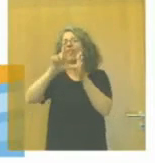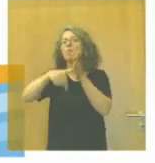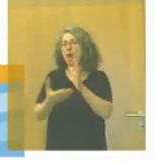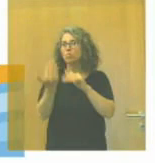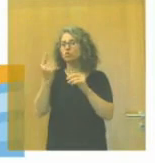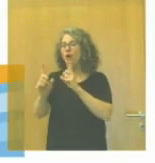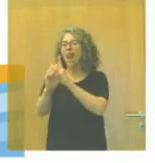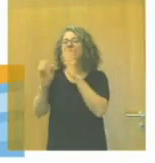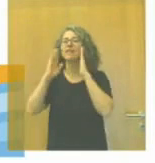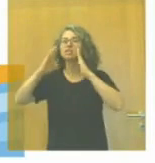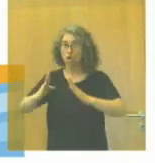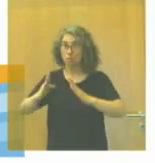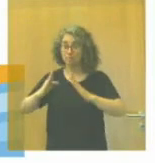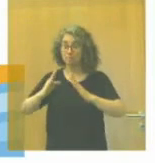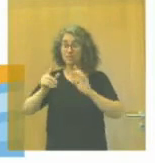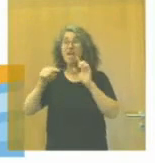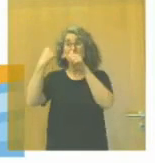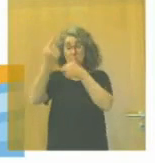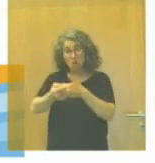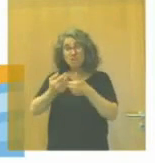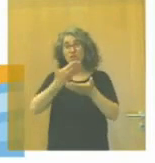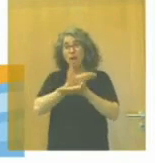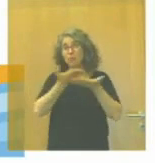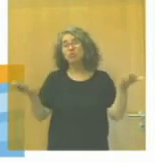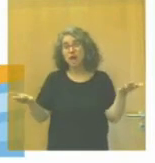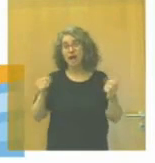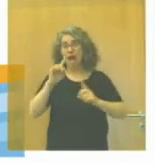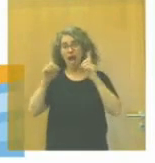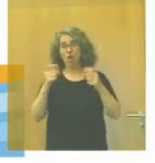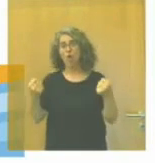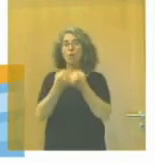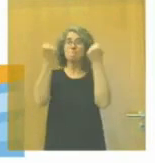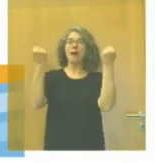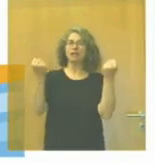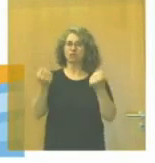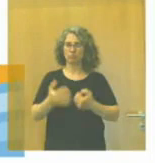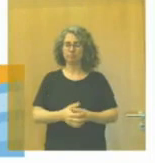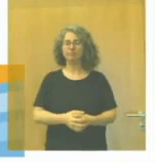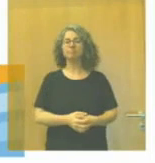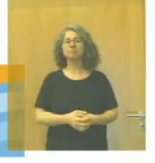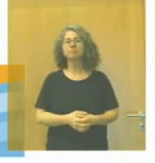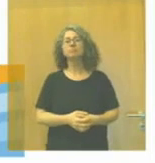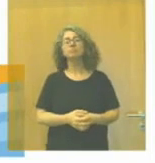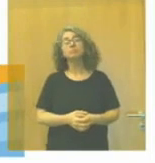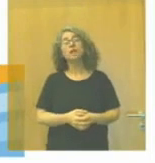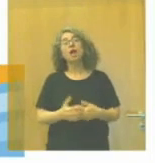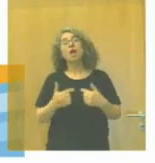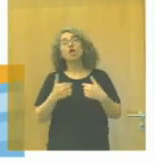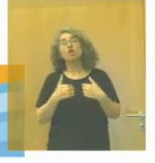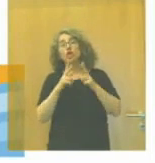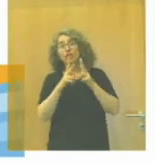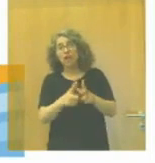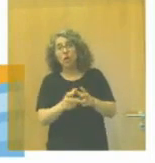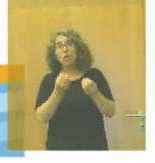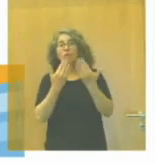más adelante algo que va a resultar muy ilustrativo e impactante de esto. En ese sentido, digo, cuando hablamos